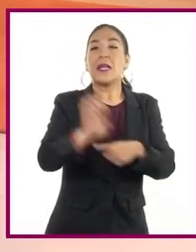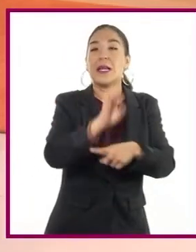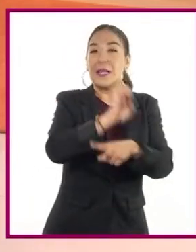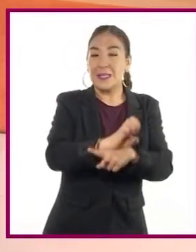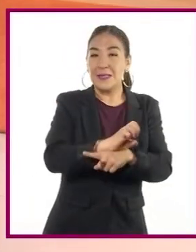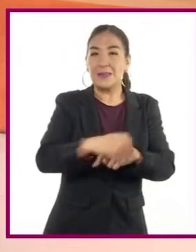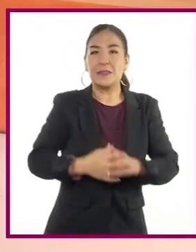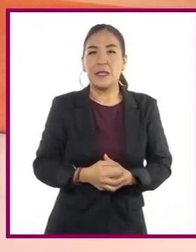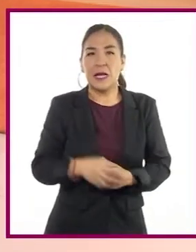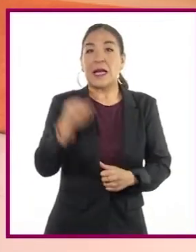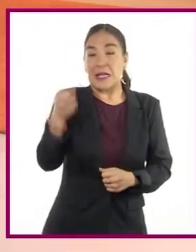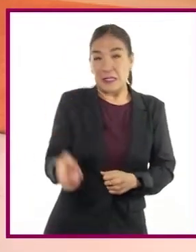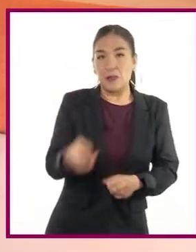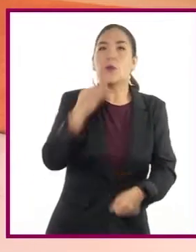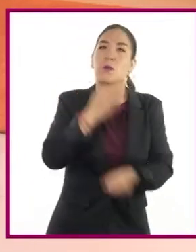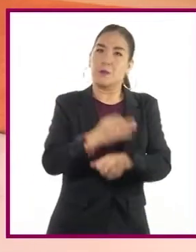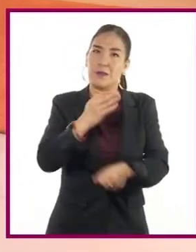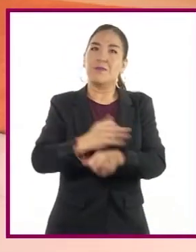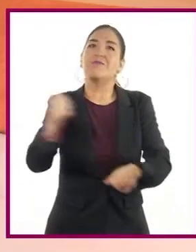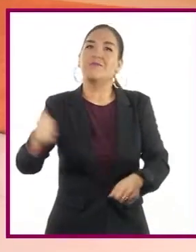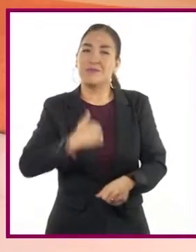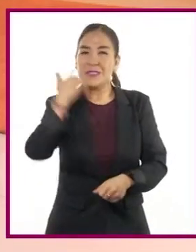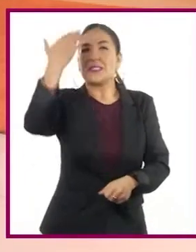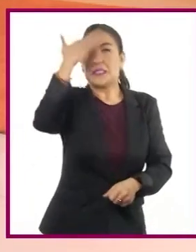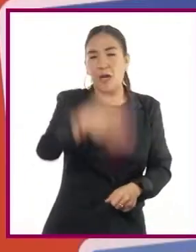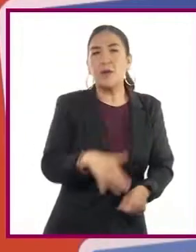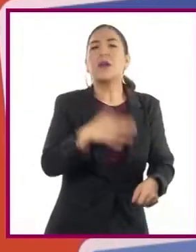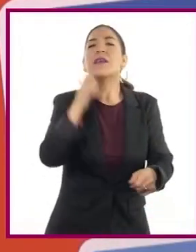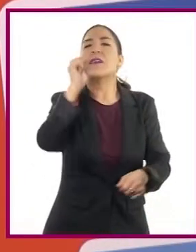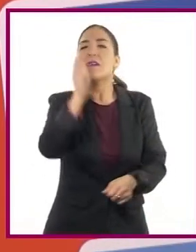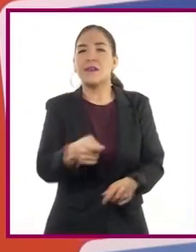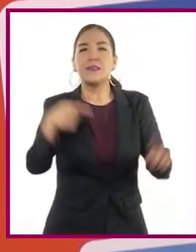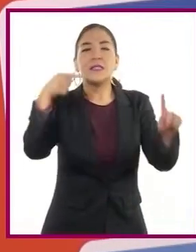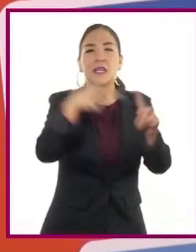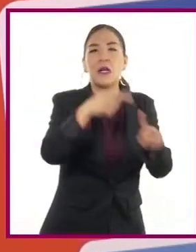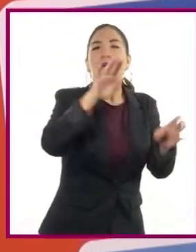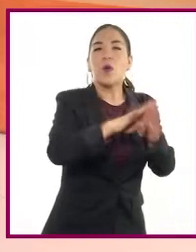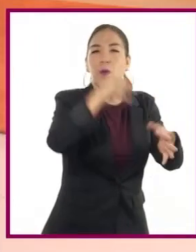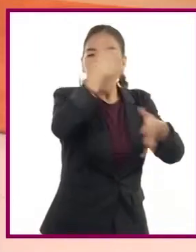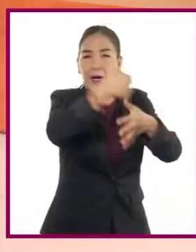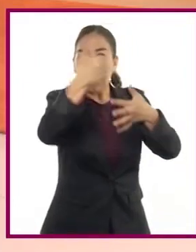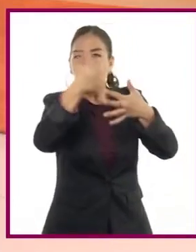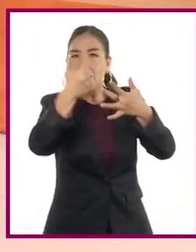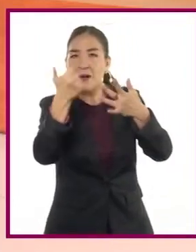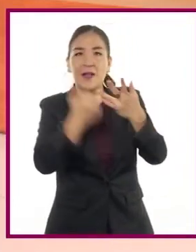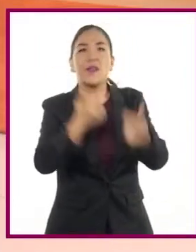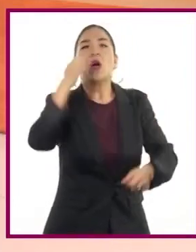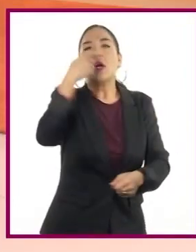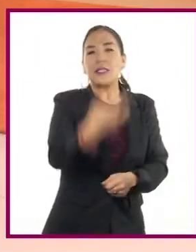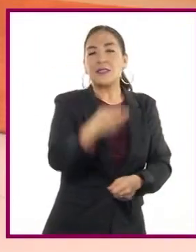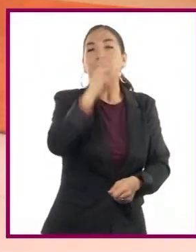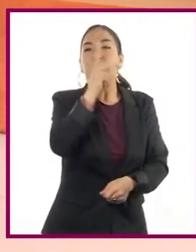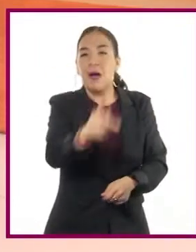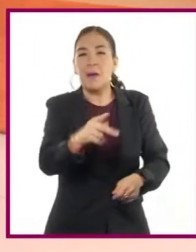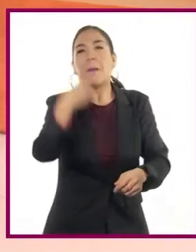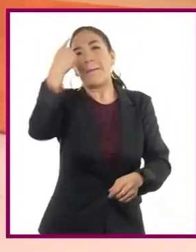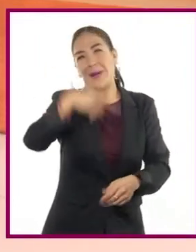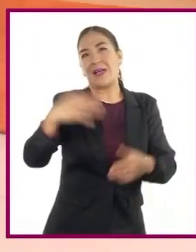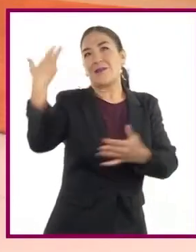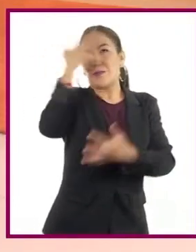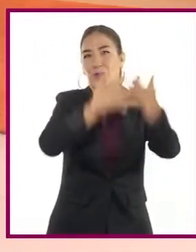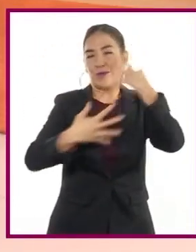Entonces, es oportuno saber a qué se refiere cada uno de estos conceptos para no